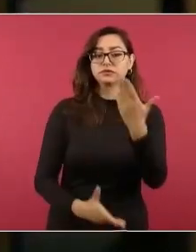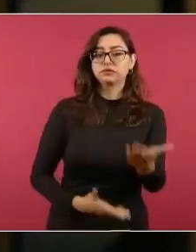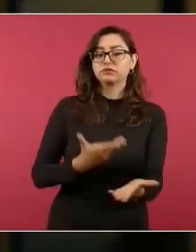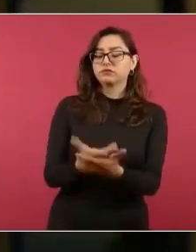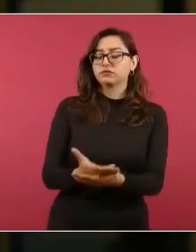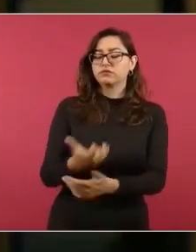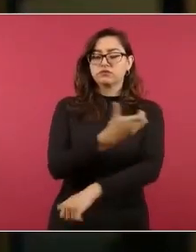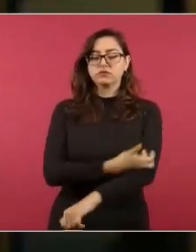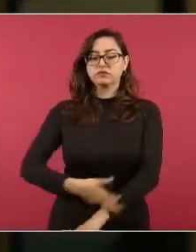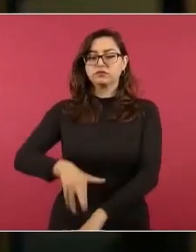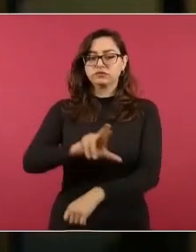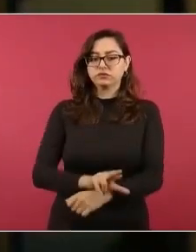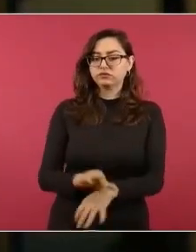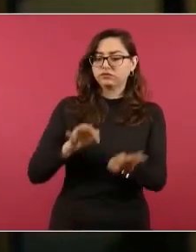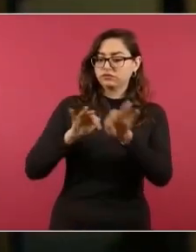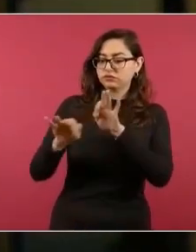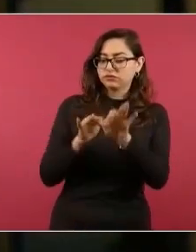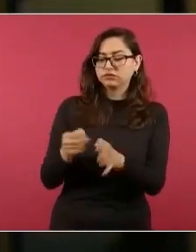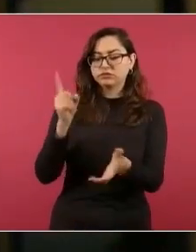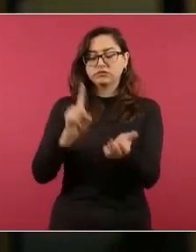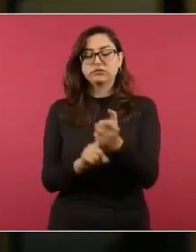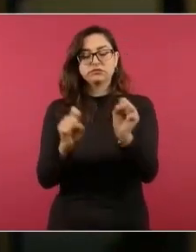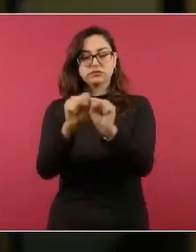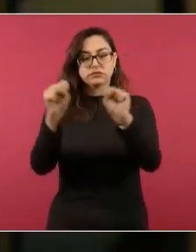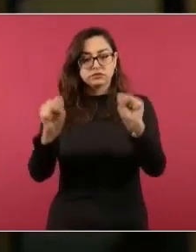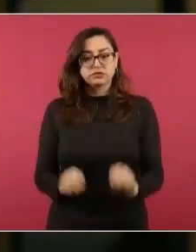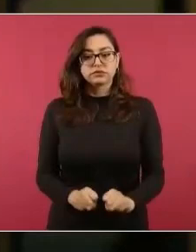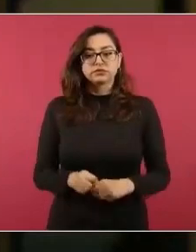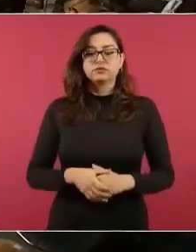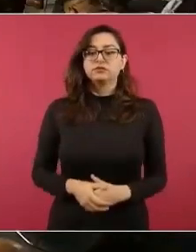efectiva coordinación y funcionamiento del sistema.